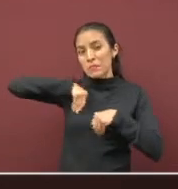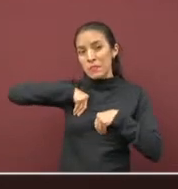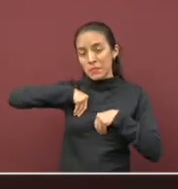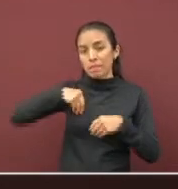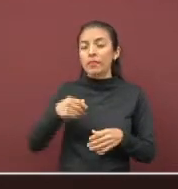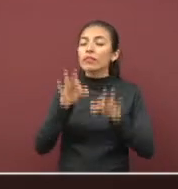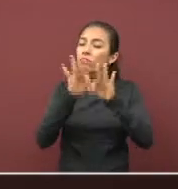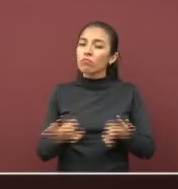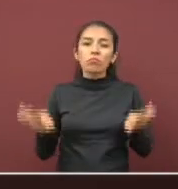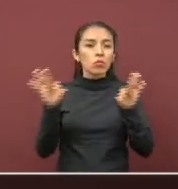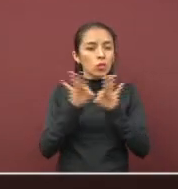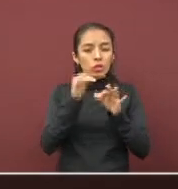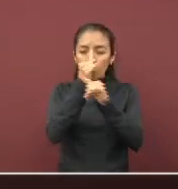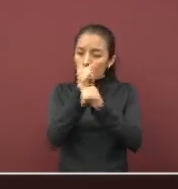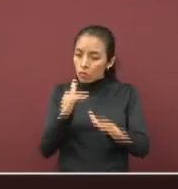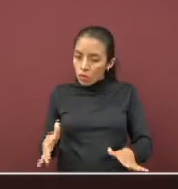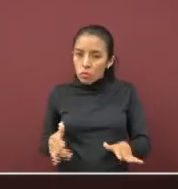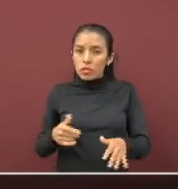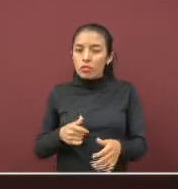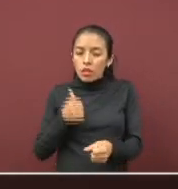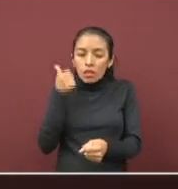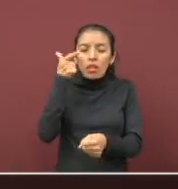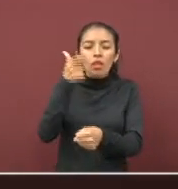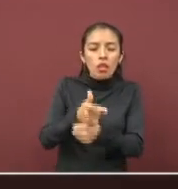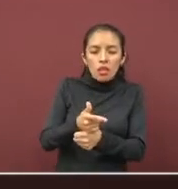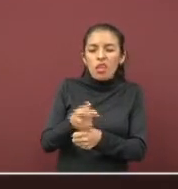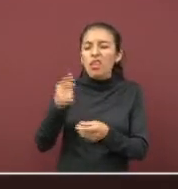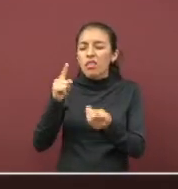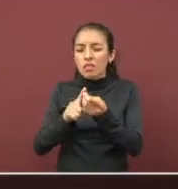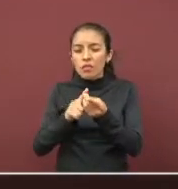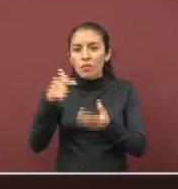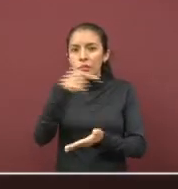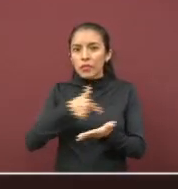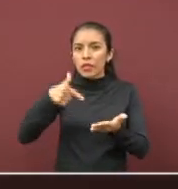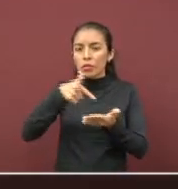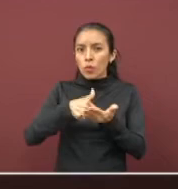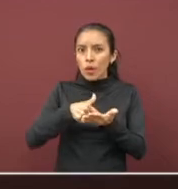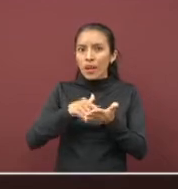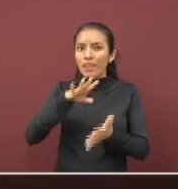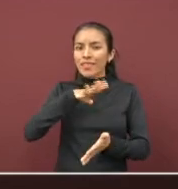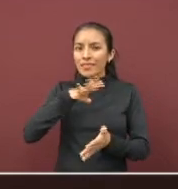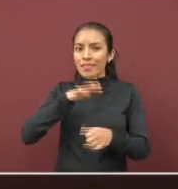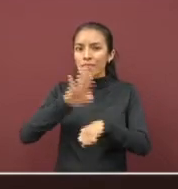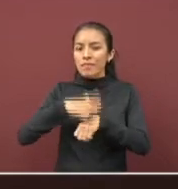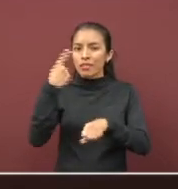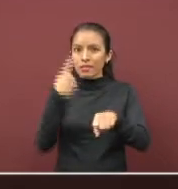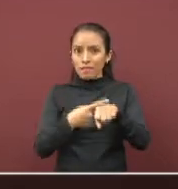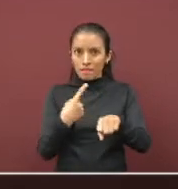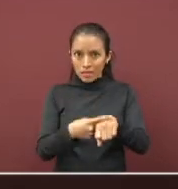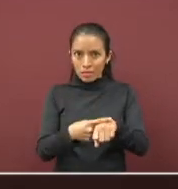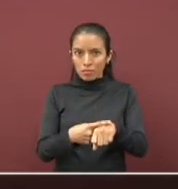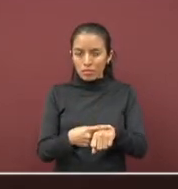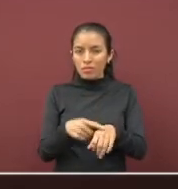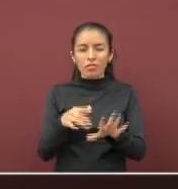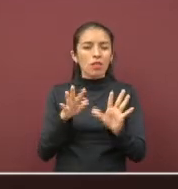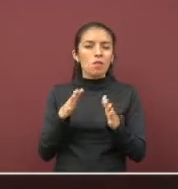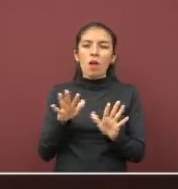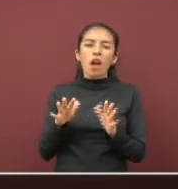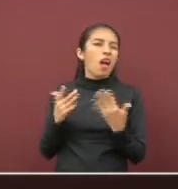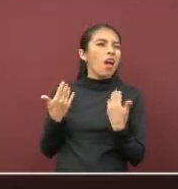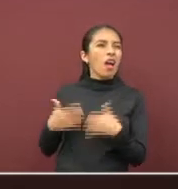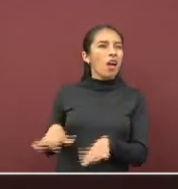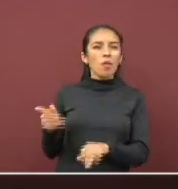que estén informados e identifiquen en donde se están presentando no lo tomen a la ligera la transmisión continua